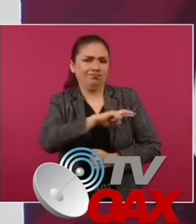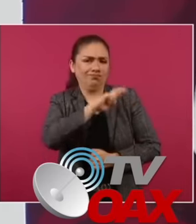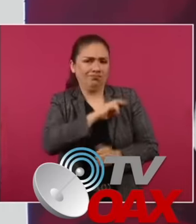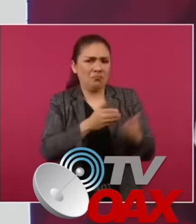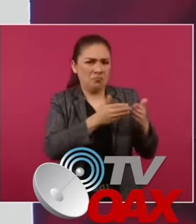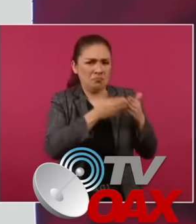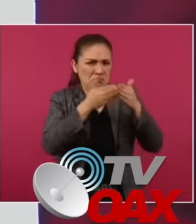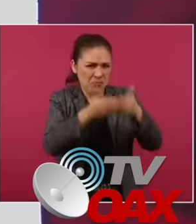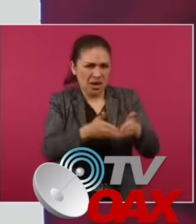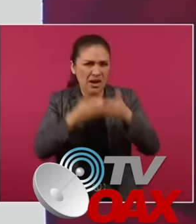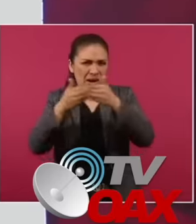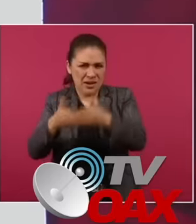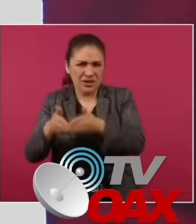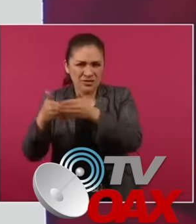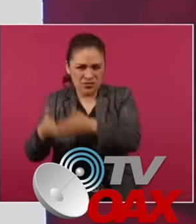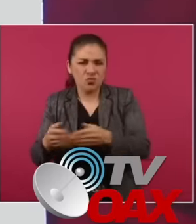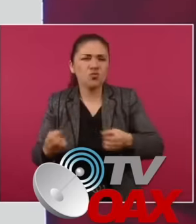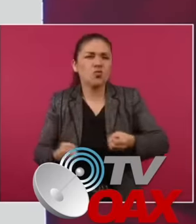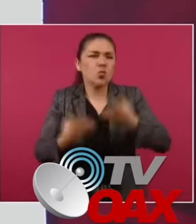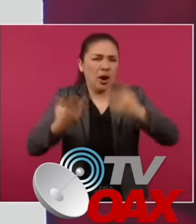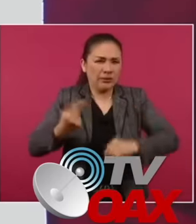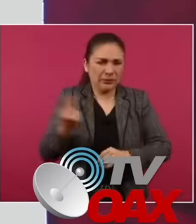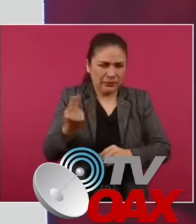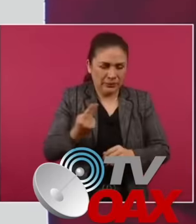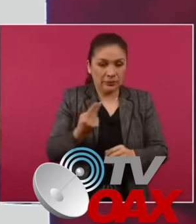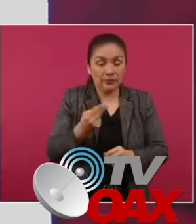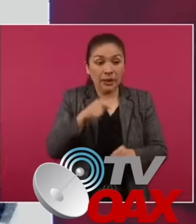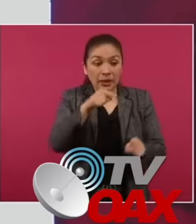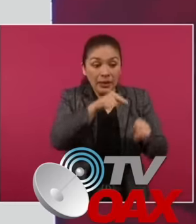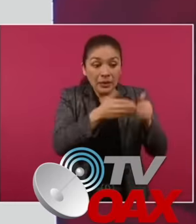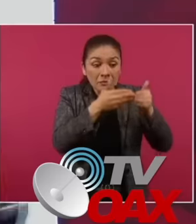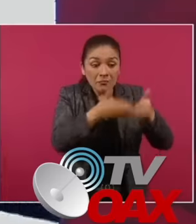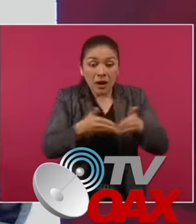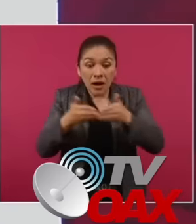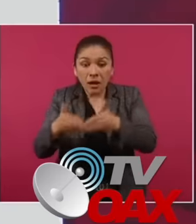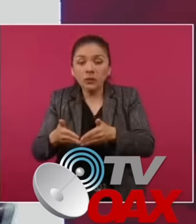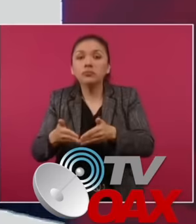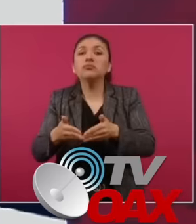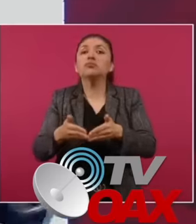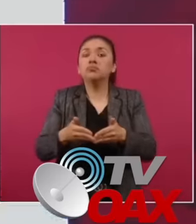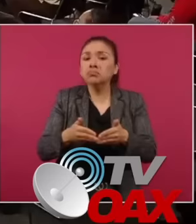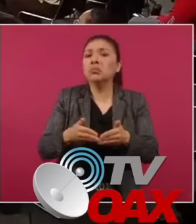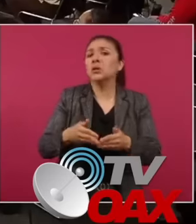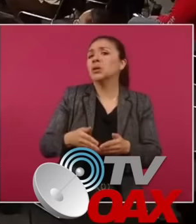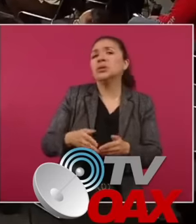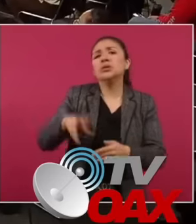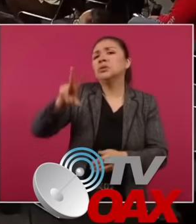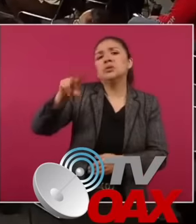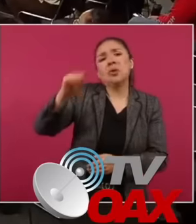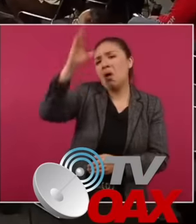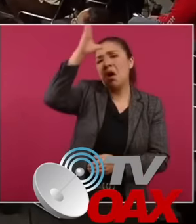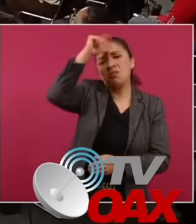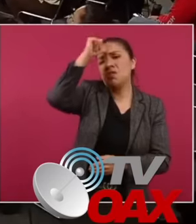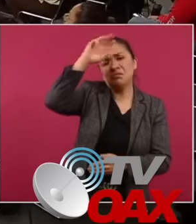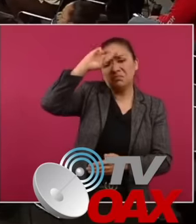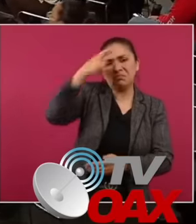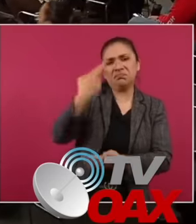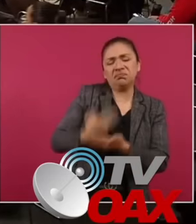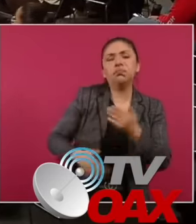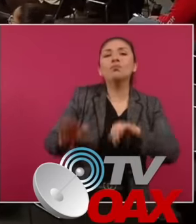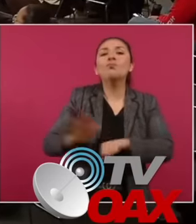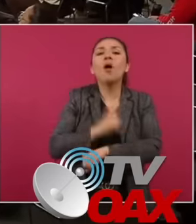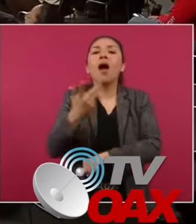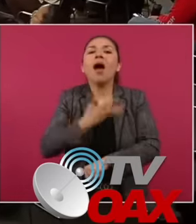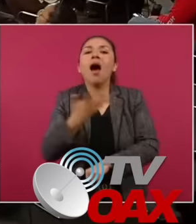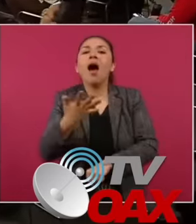se necesitan, sí. ¿Sí? Empiezan a romper acuerdos porque empieza la presión.